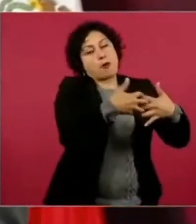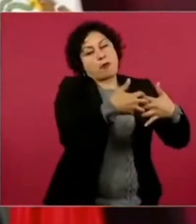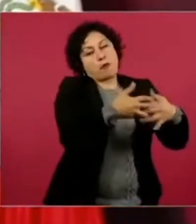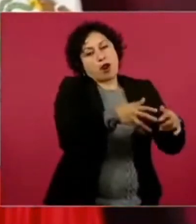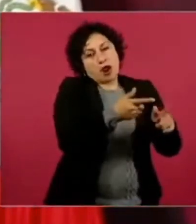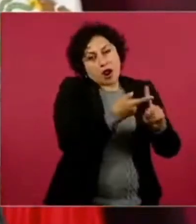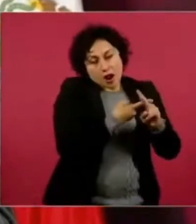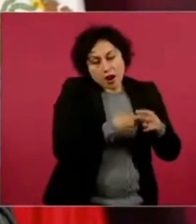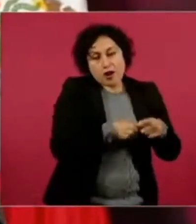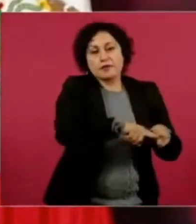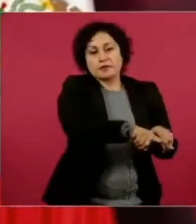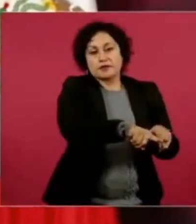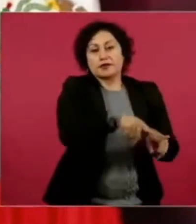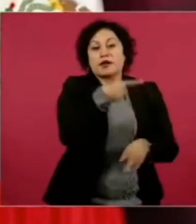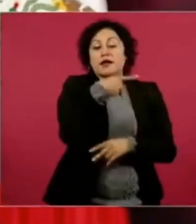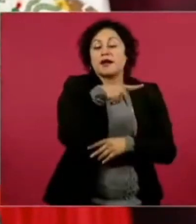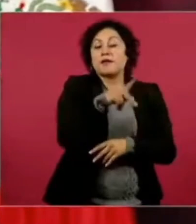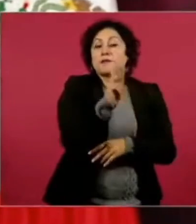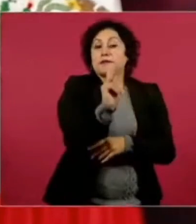pero